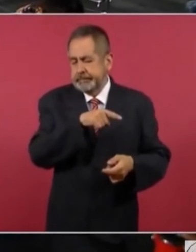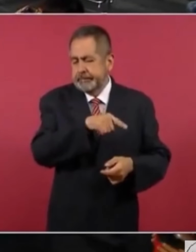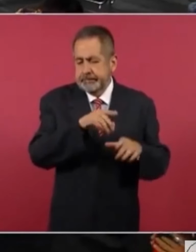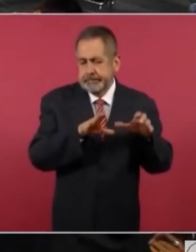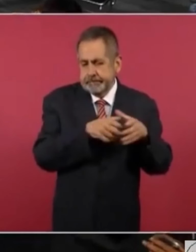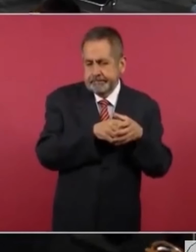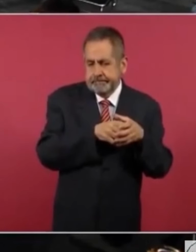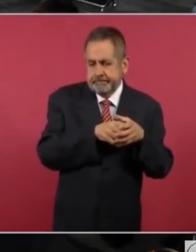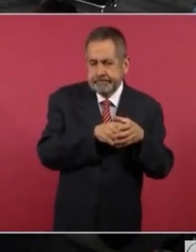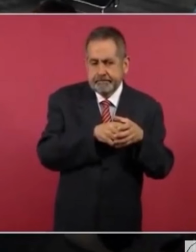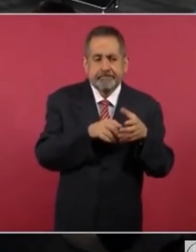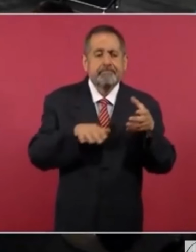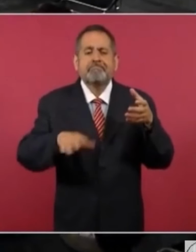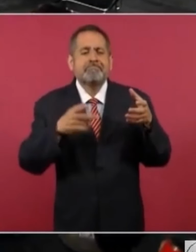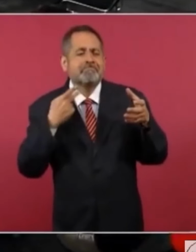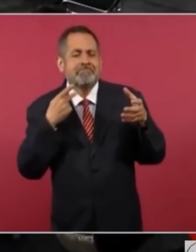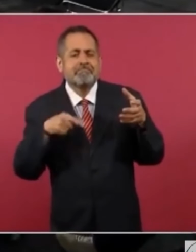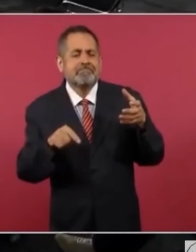de todos los partidos,